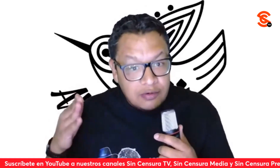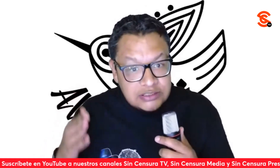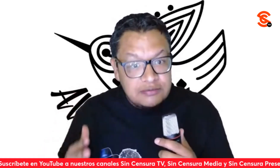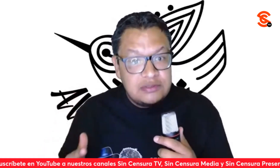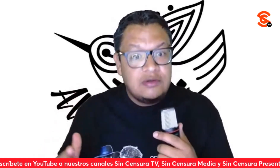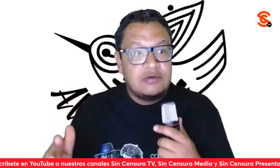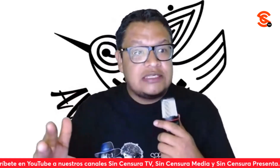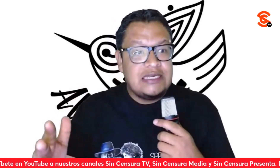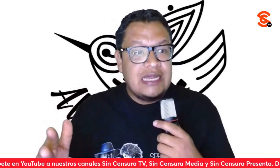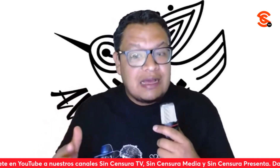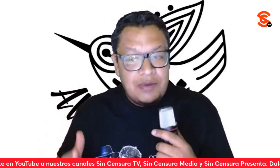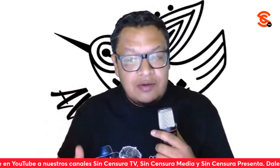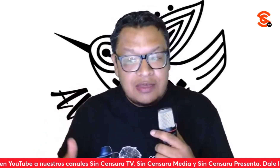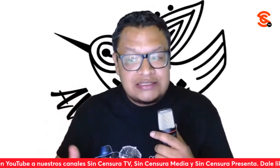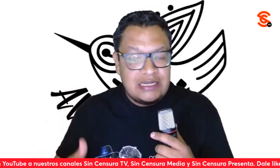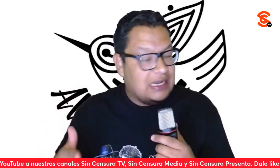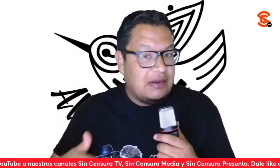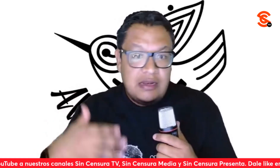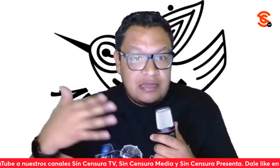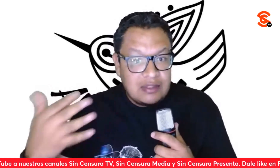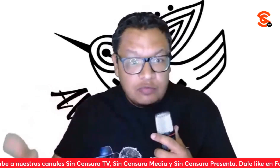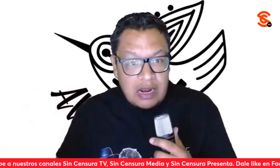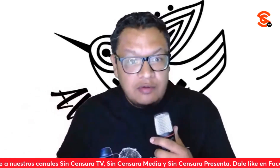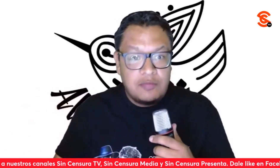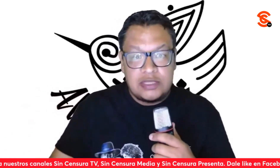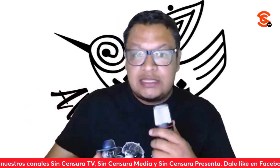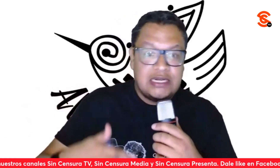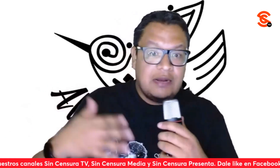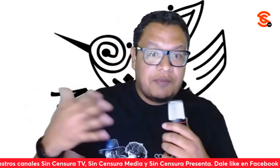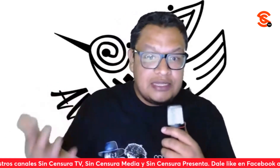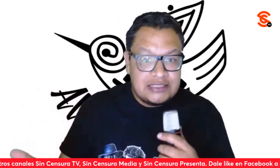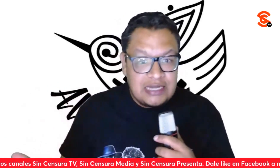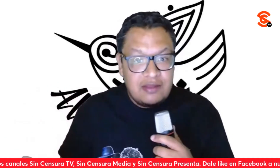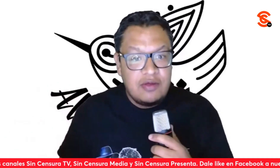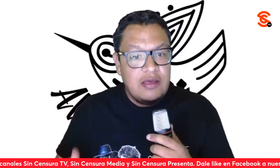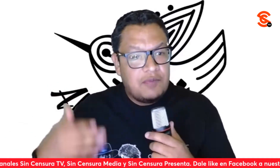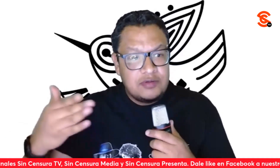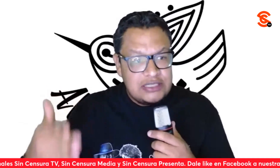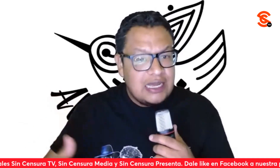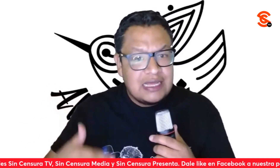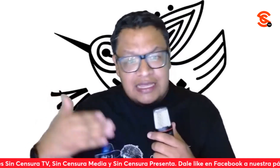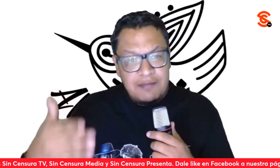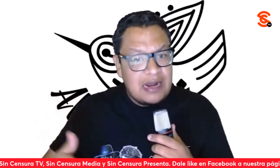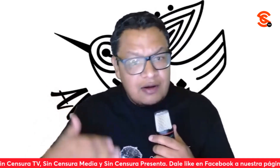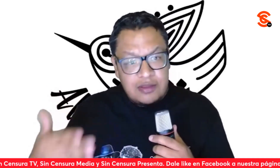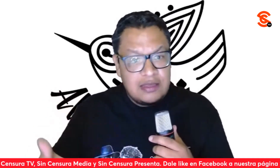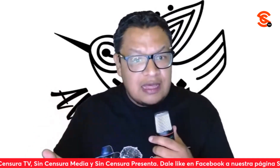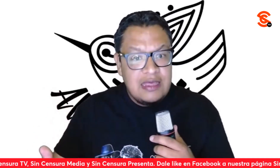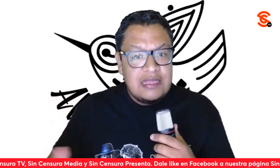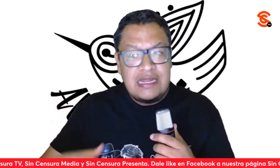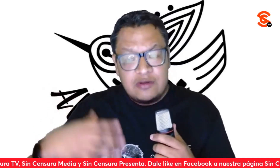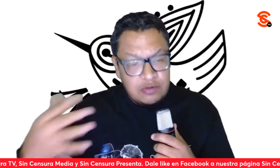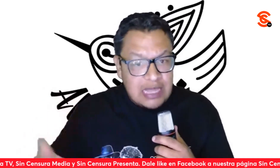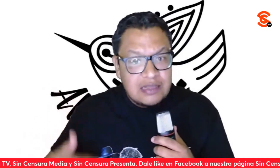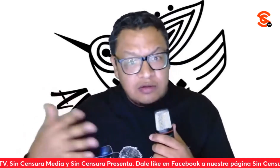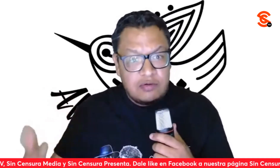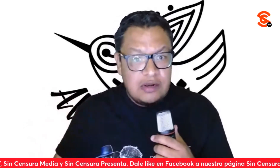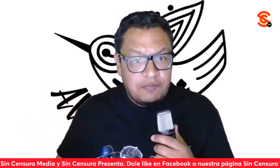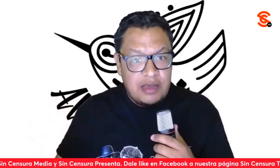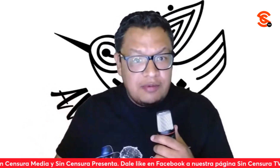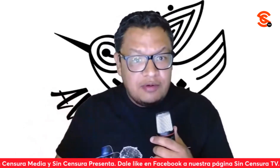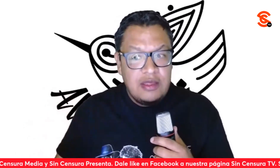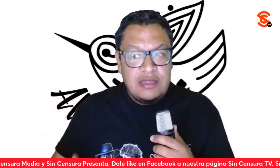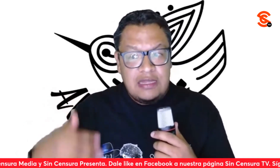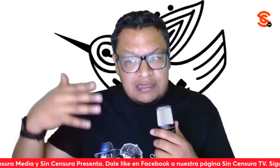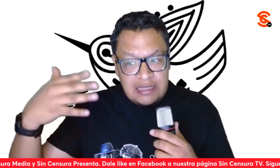cuando no se sigue el camino que es el natural, no vamos a decir que el predestinado, pero sí el que lleva la lógica del contacto con